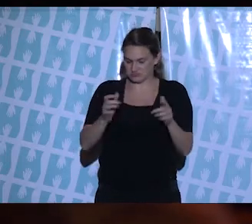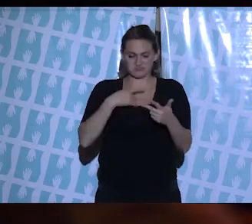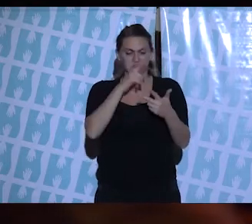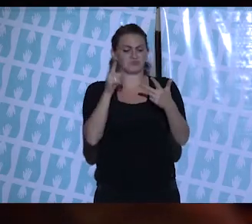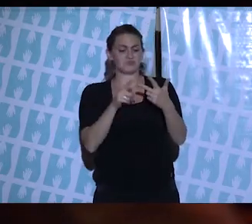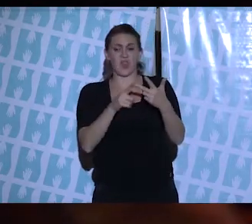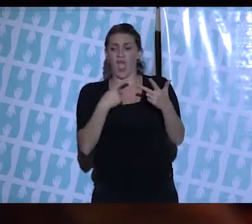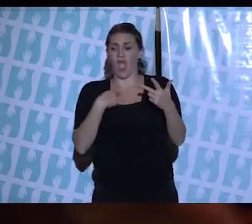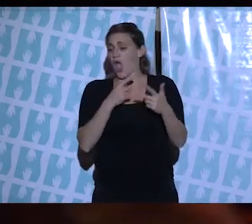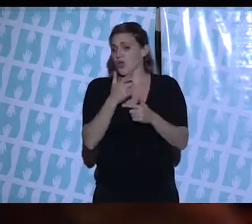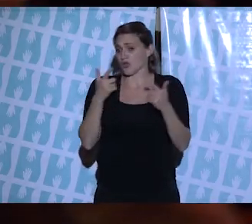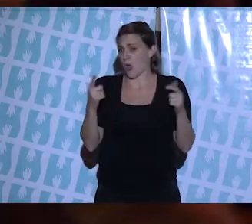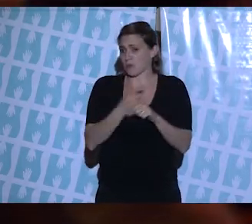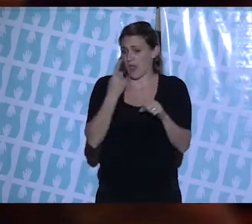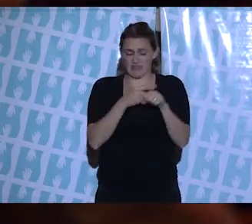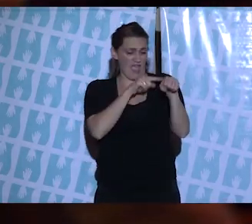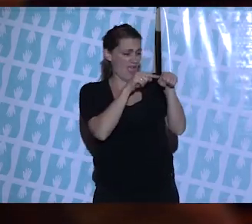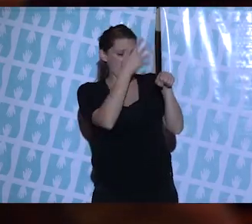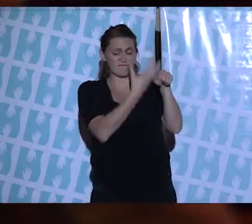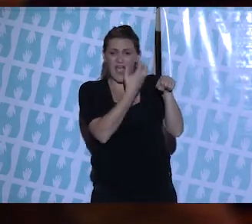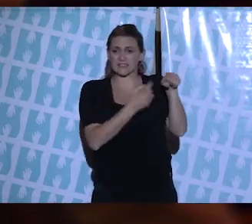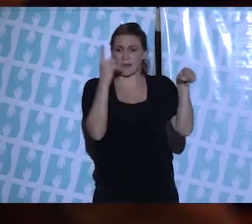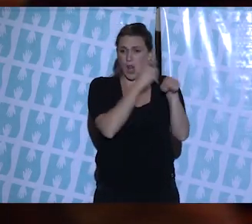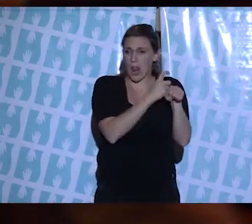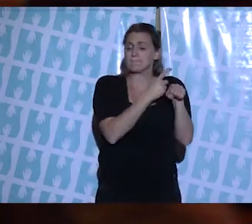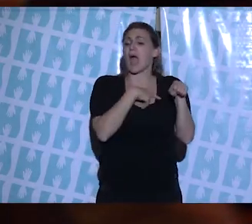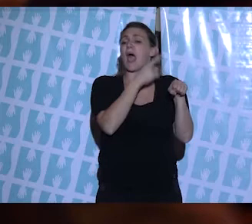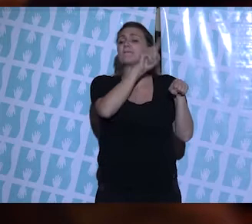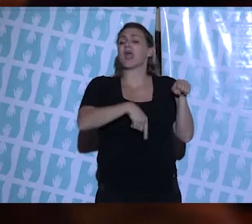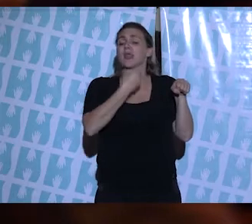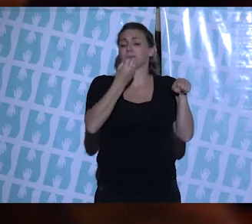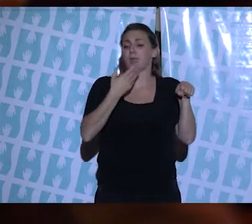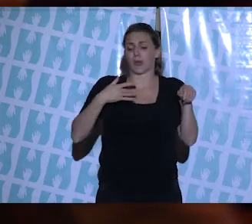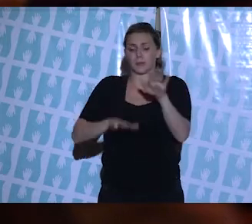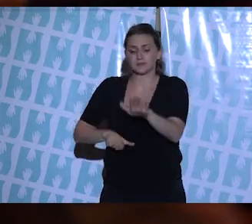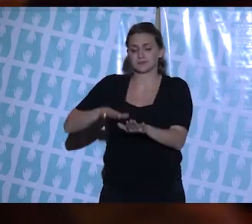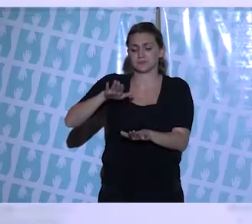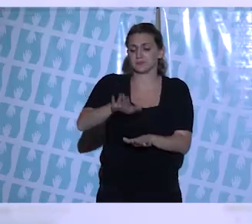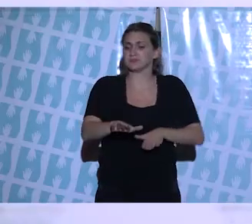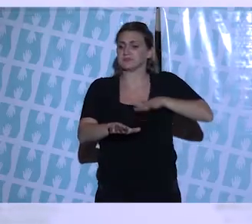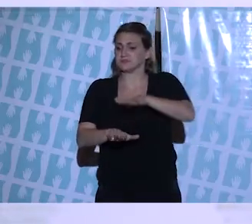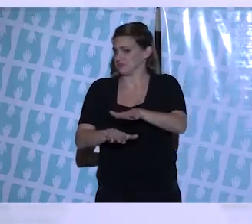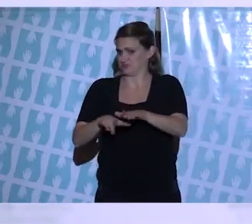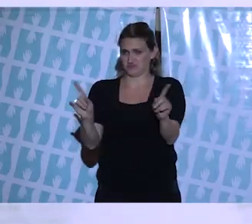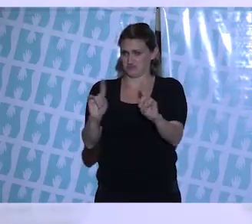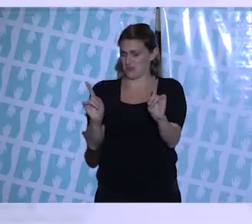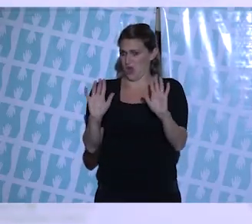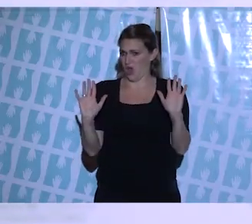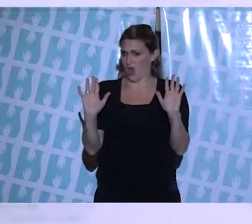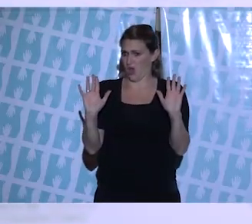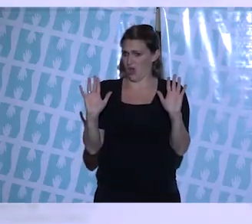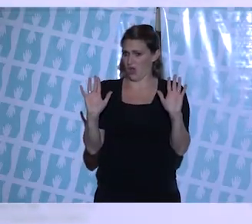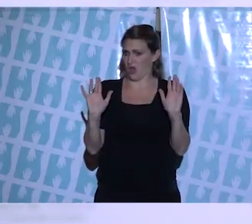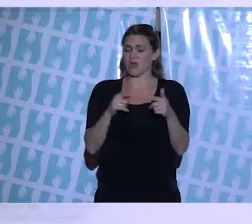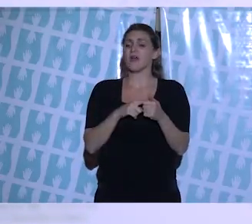del otro, etcétera, etcétera. O sea que el examen neurológico no debe revelar